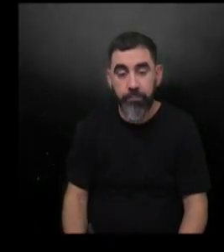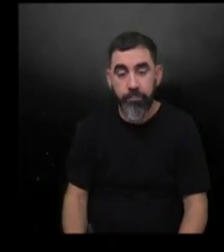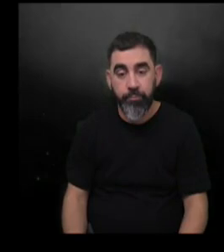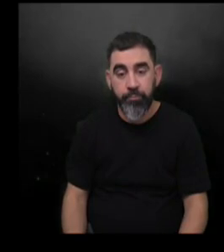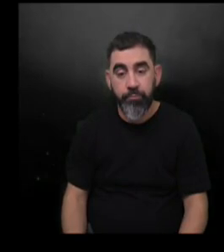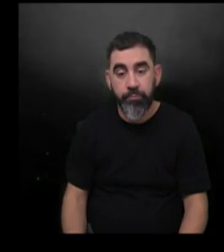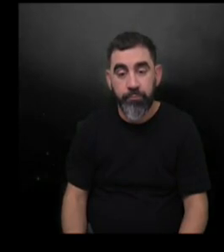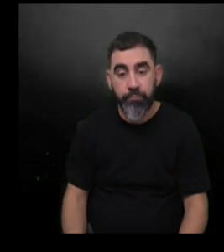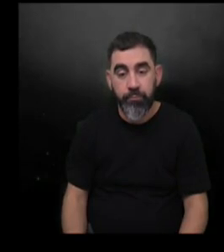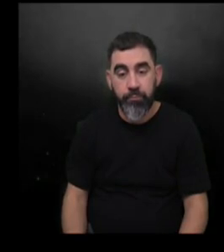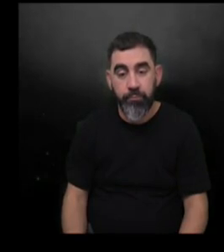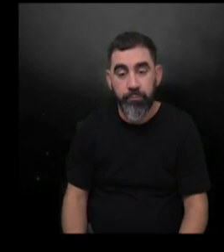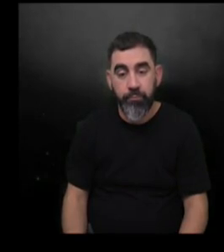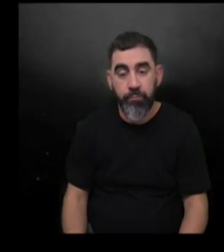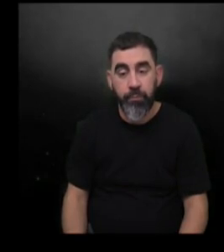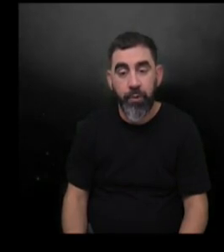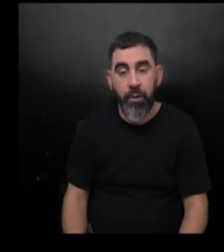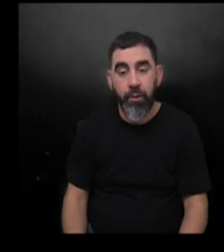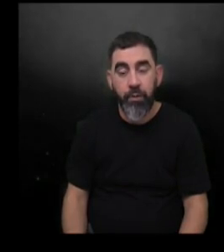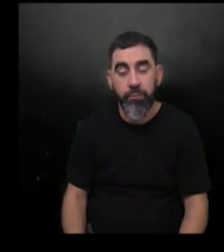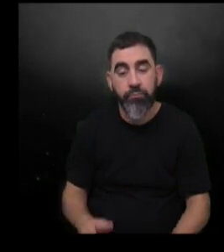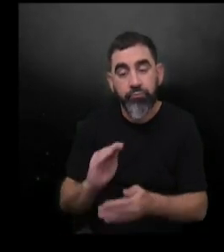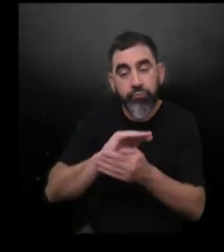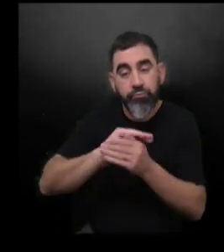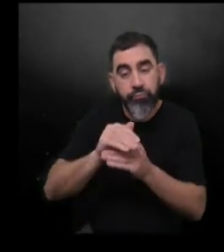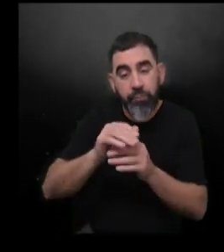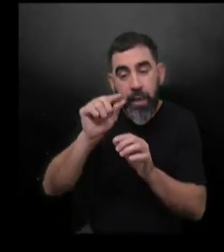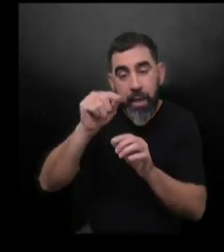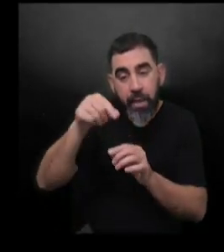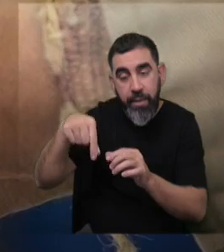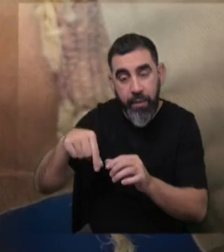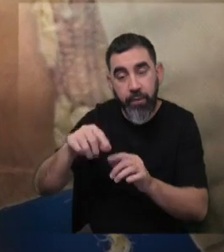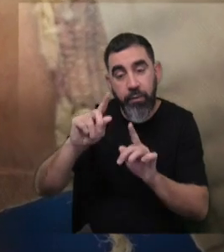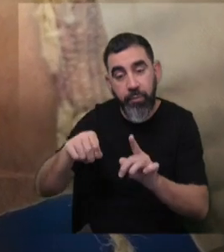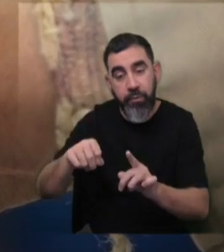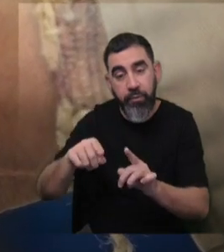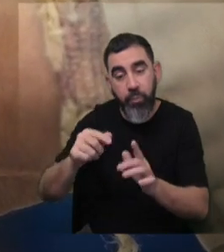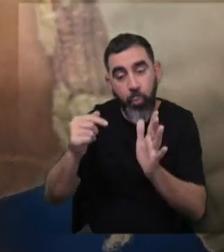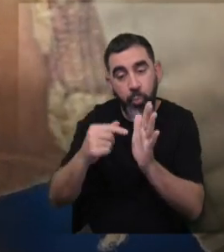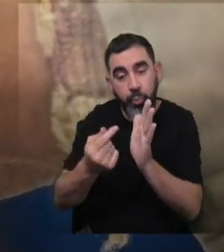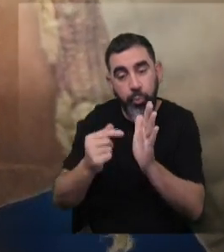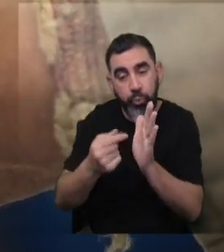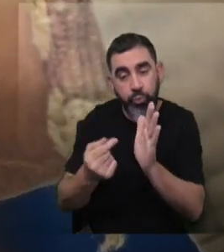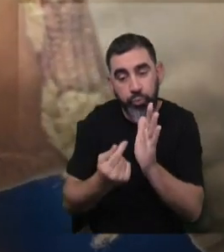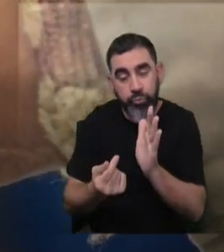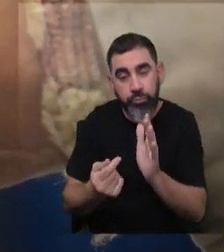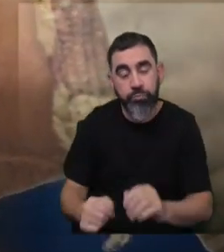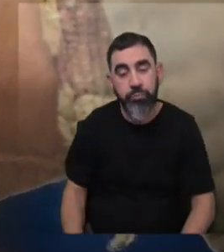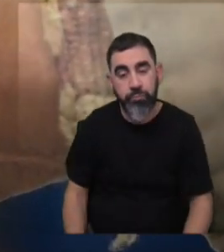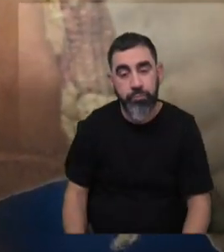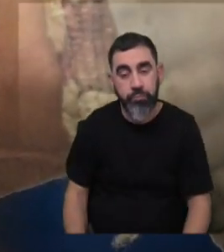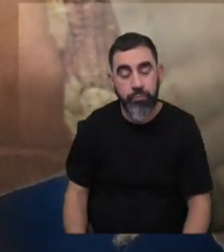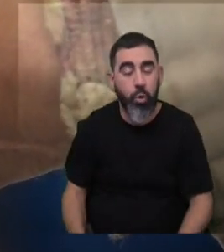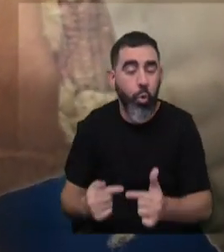decoración unguiculada, que es con la uña, con líneas, y con los puntitos son improntas